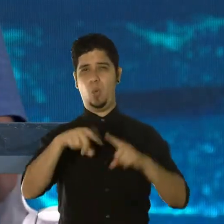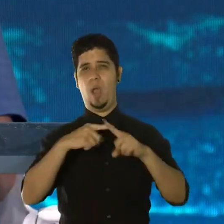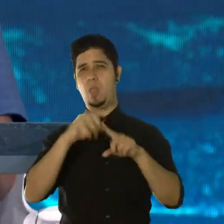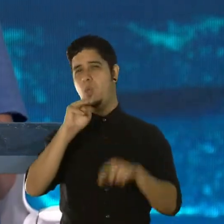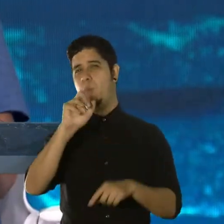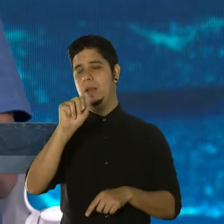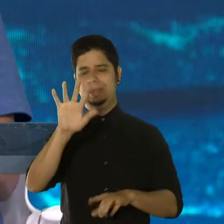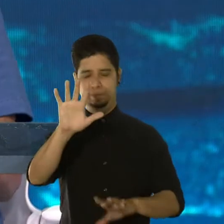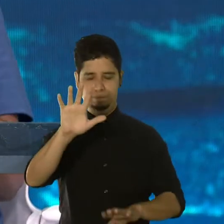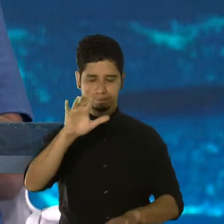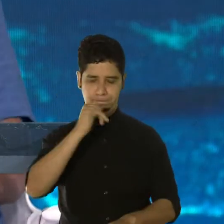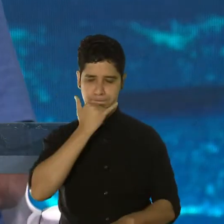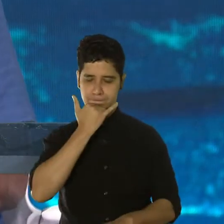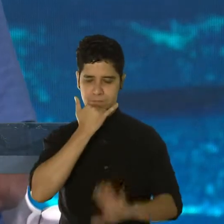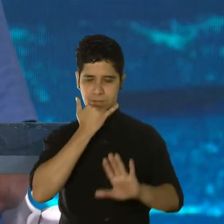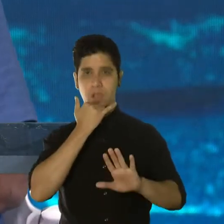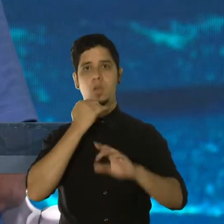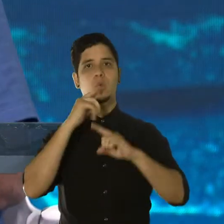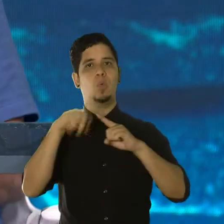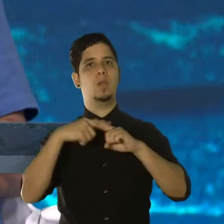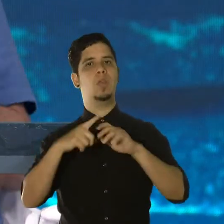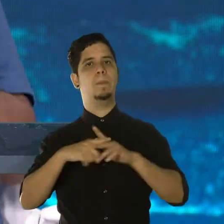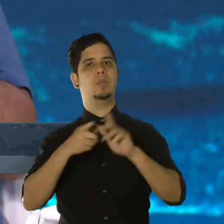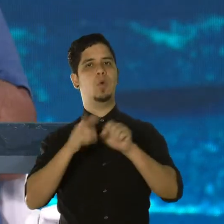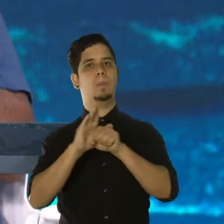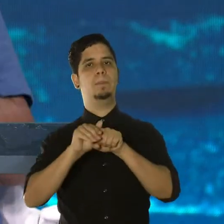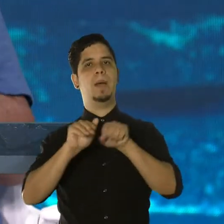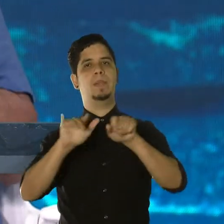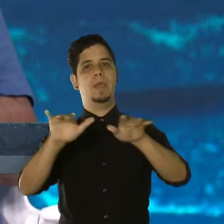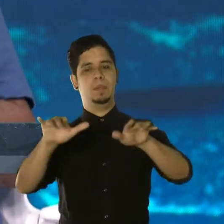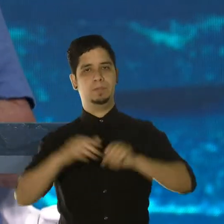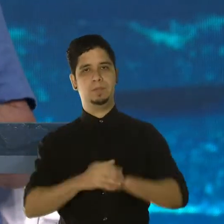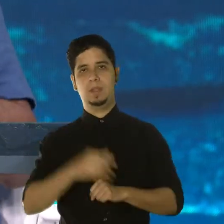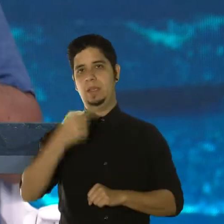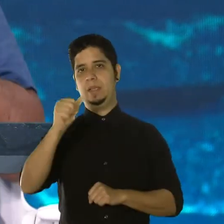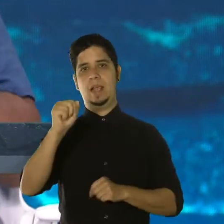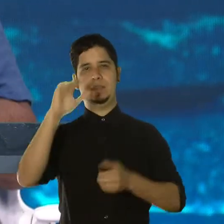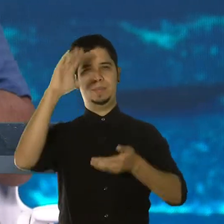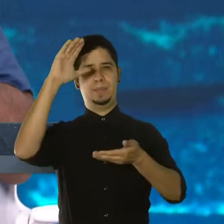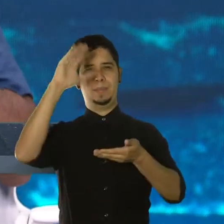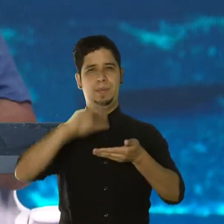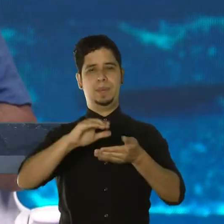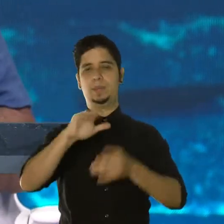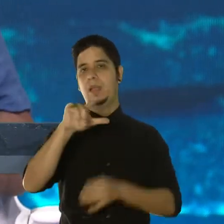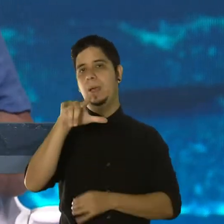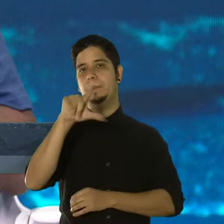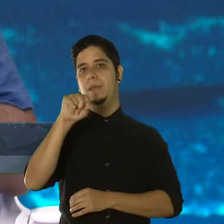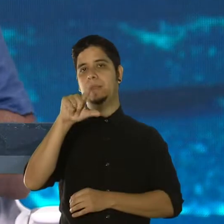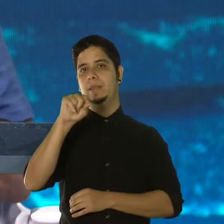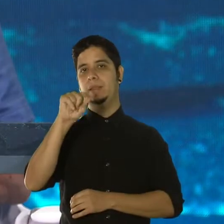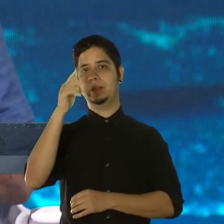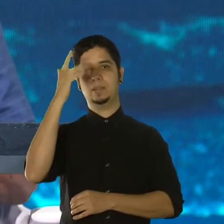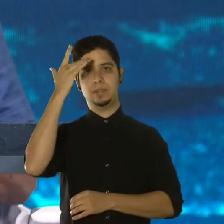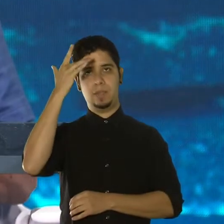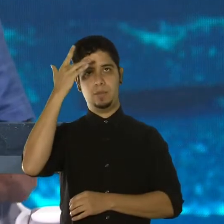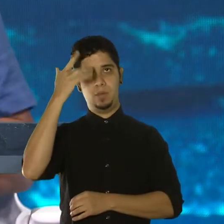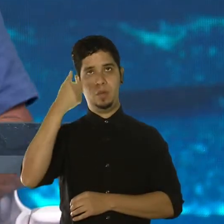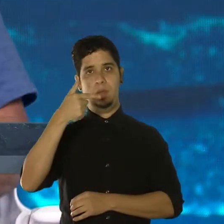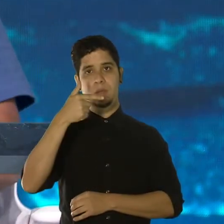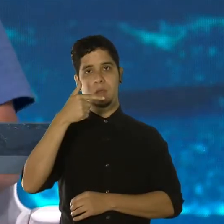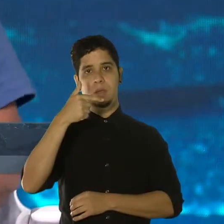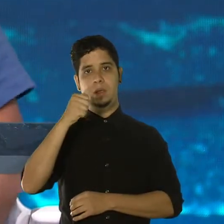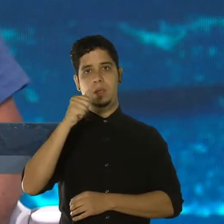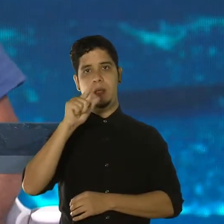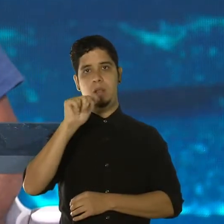cuando empezó la pandemia, el gas llegó a bajar hasta 20 centavos el galón. Cuando